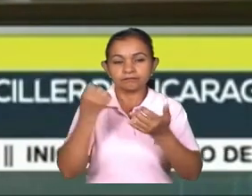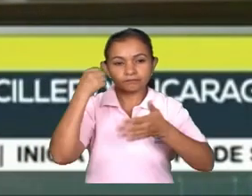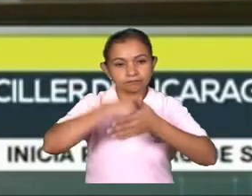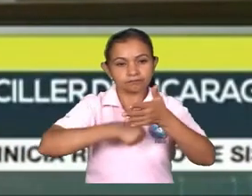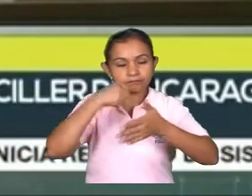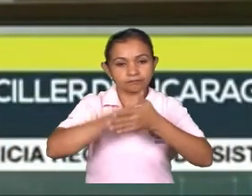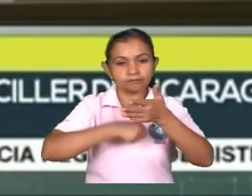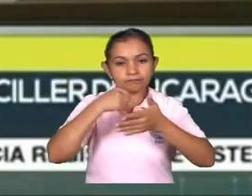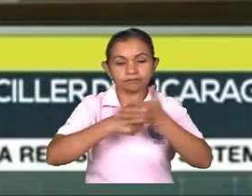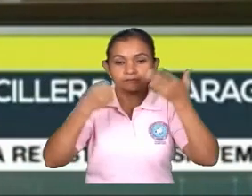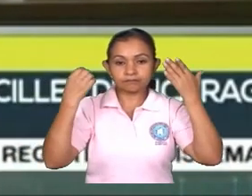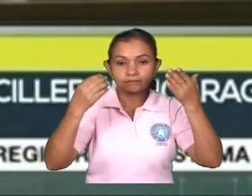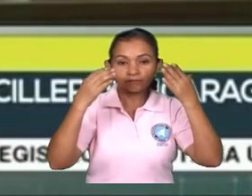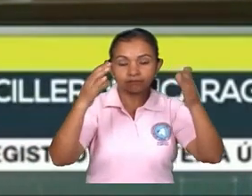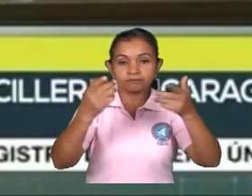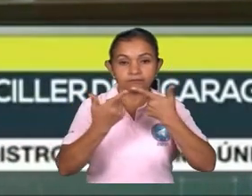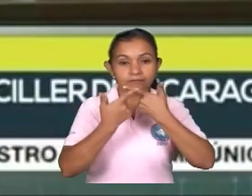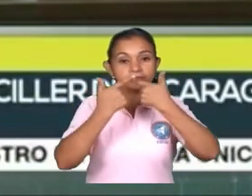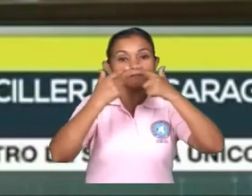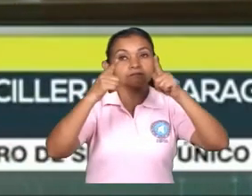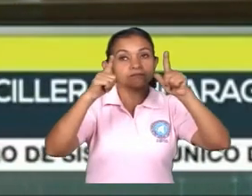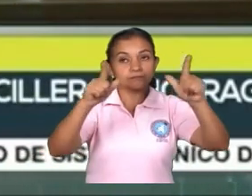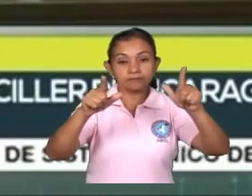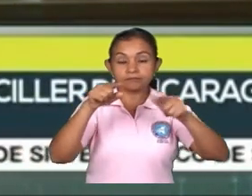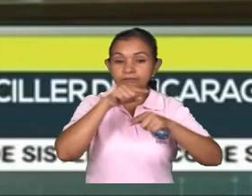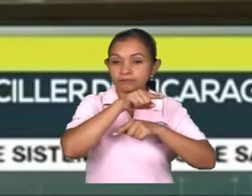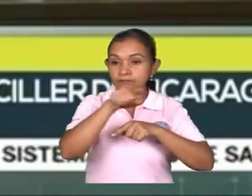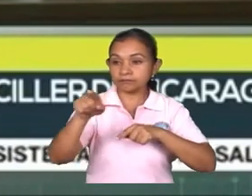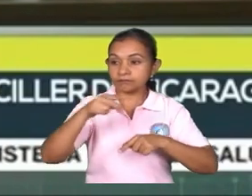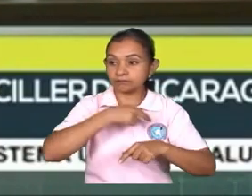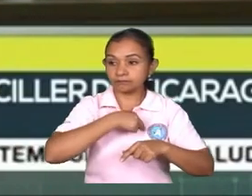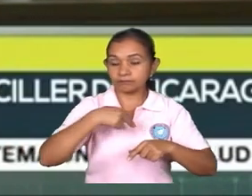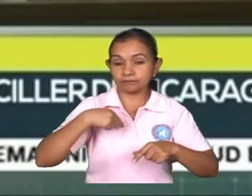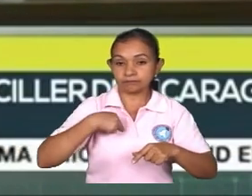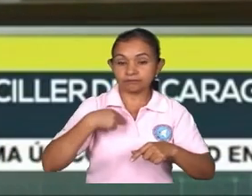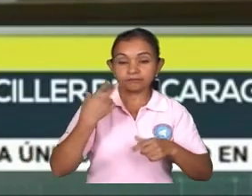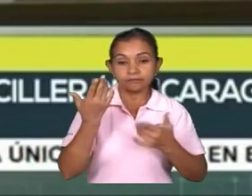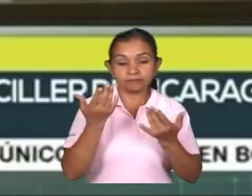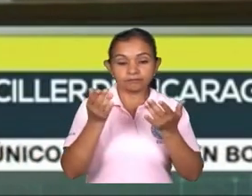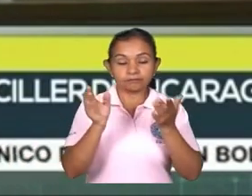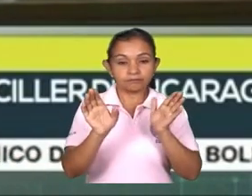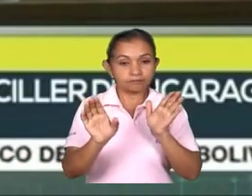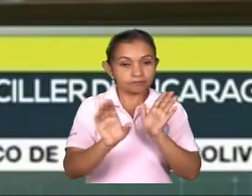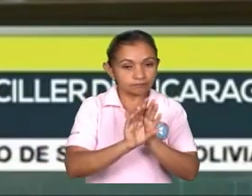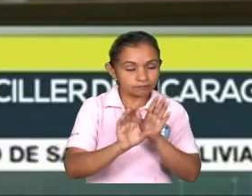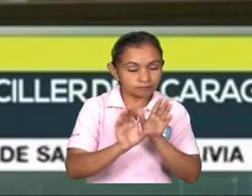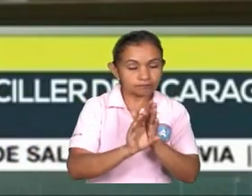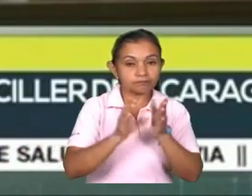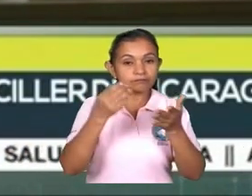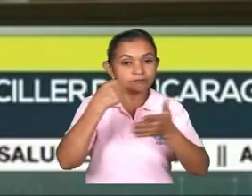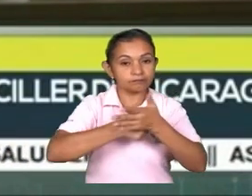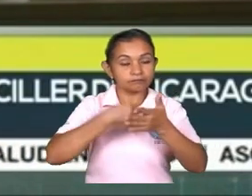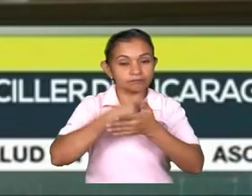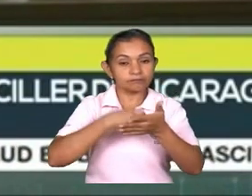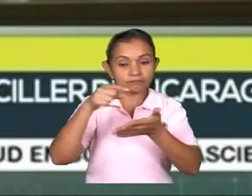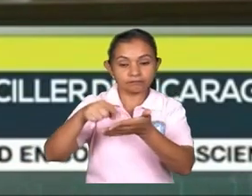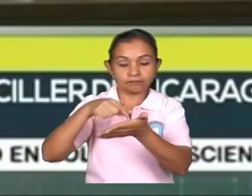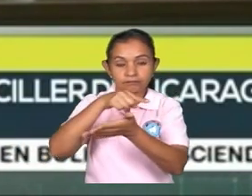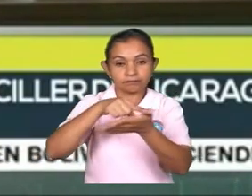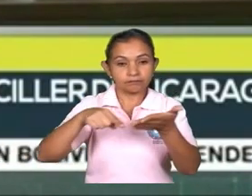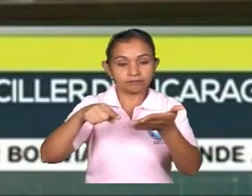fortalecer los procesos democráticos en ese momento, fortaleciendo la constitucionalidad de las